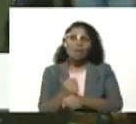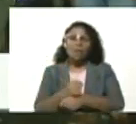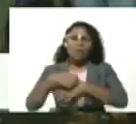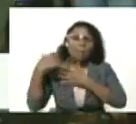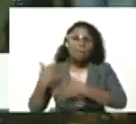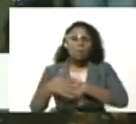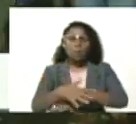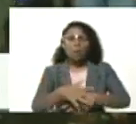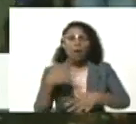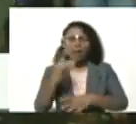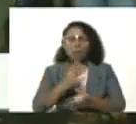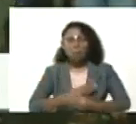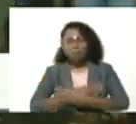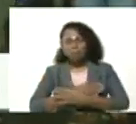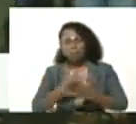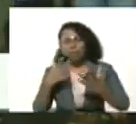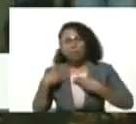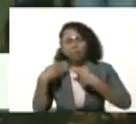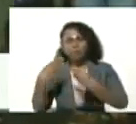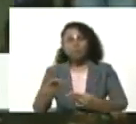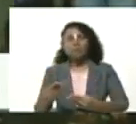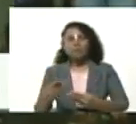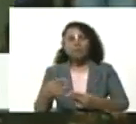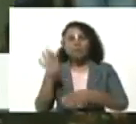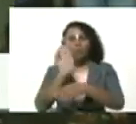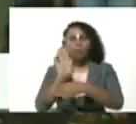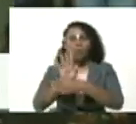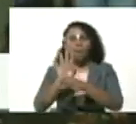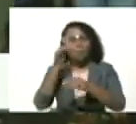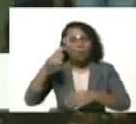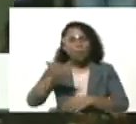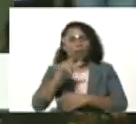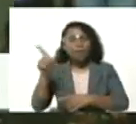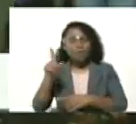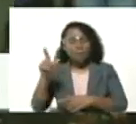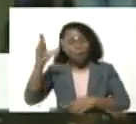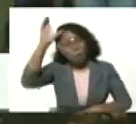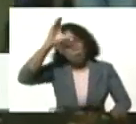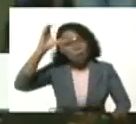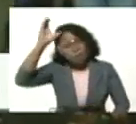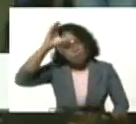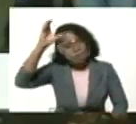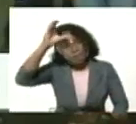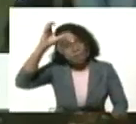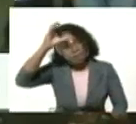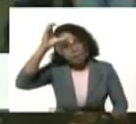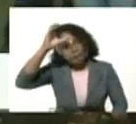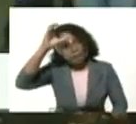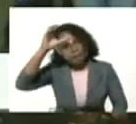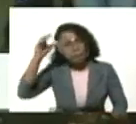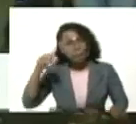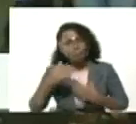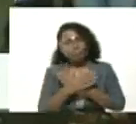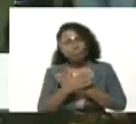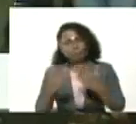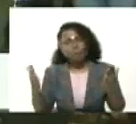ejército que está entregado en cuerpo y alma a cuidar a este pueblo. Y este pueblo en su conciencia colectiva, en el caso del Estado